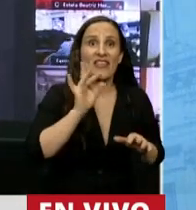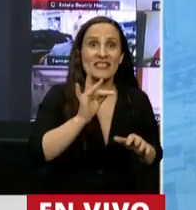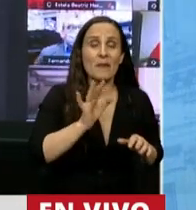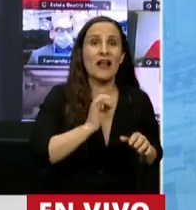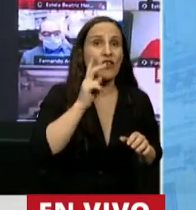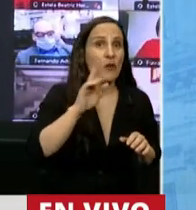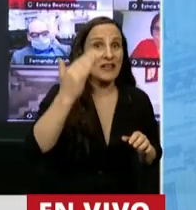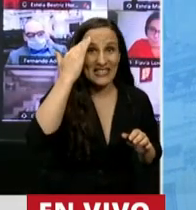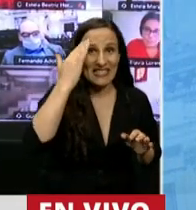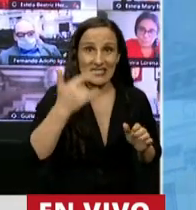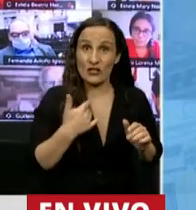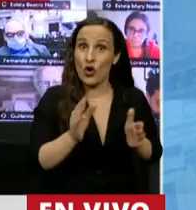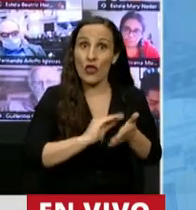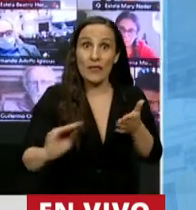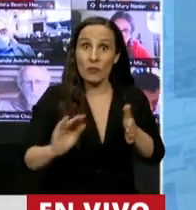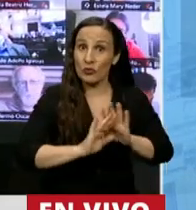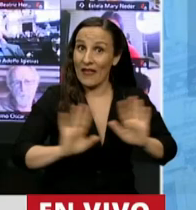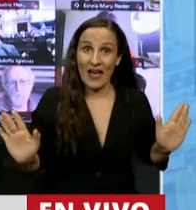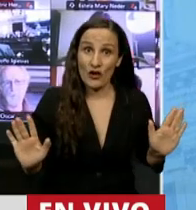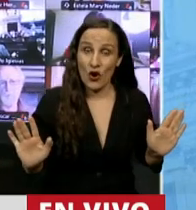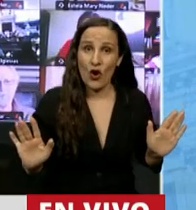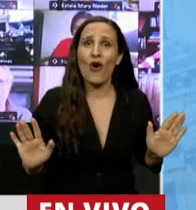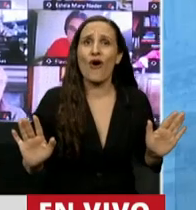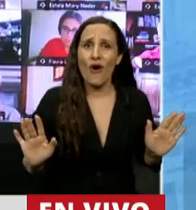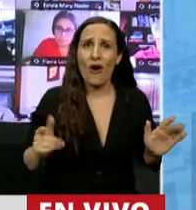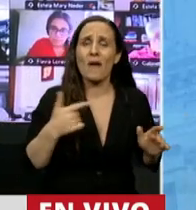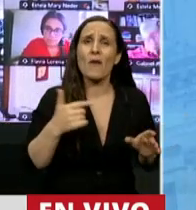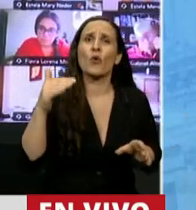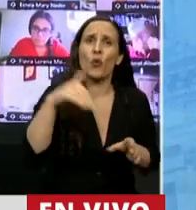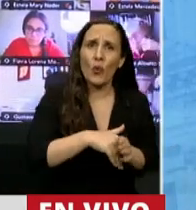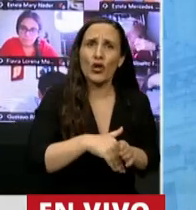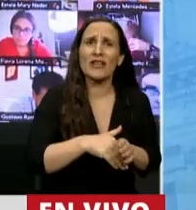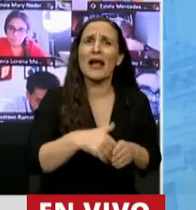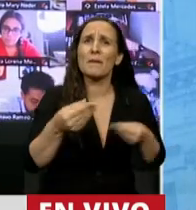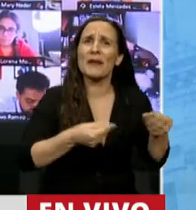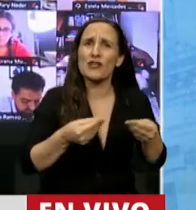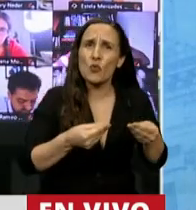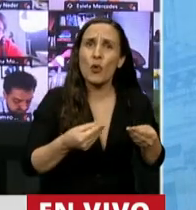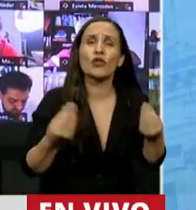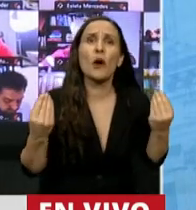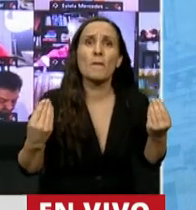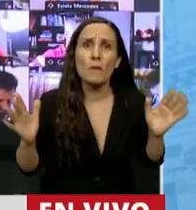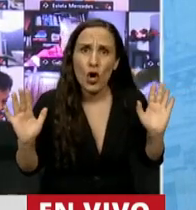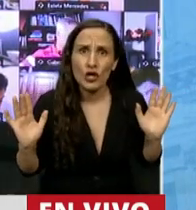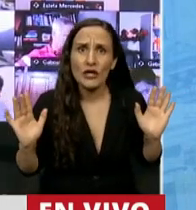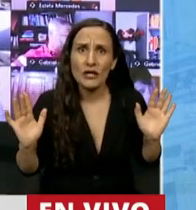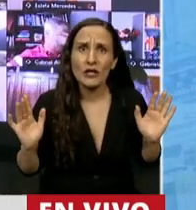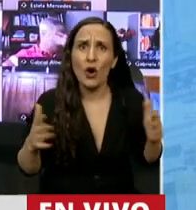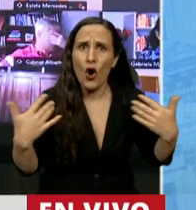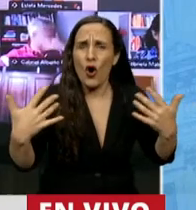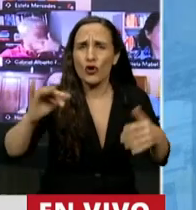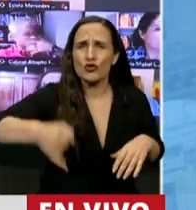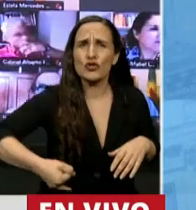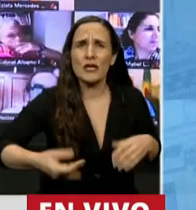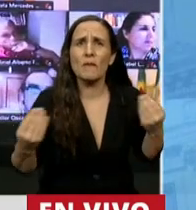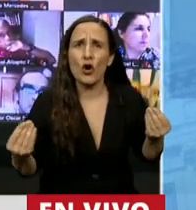del 2015, que yo ya no era diputada de la Ciudad de Buenos Aires, a mí me han hecho votar el presupuesto porque... Sí, por